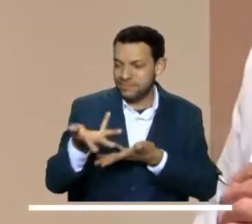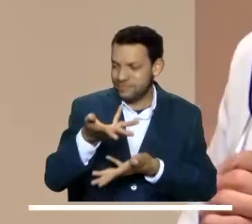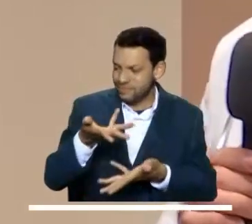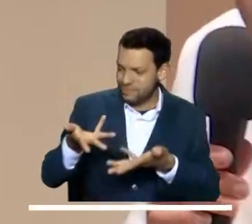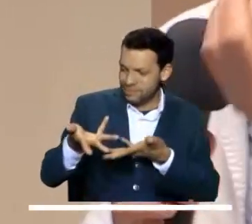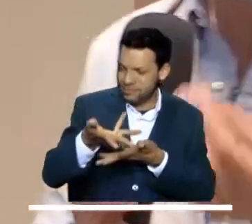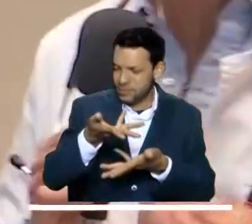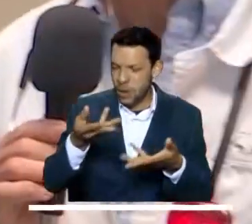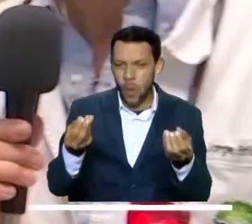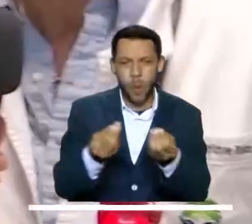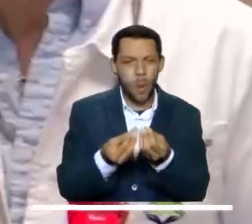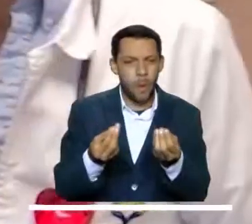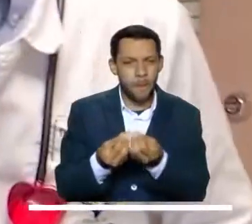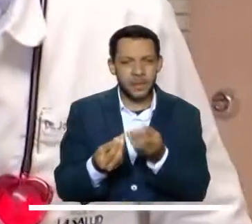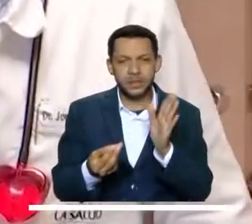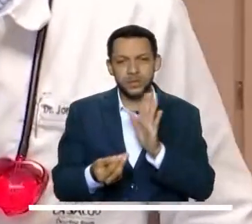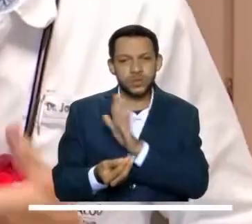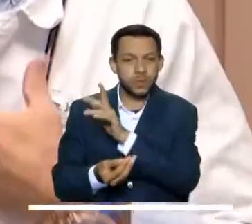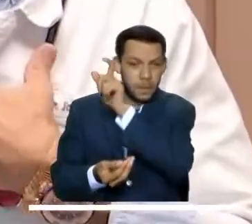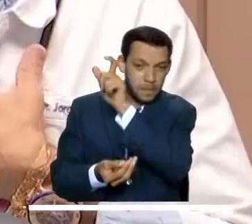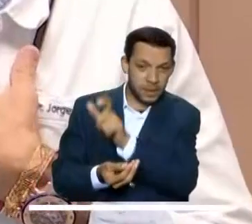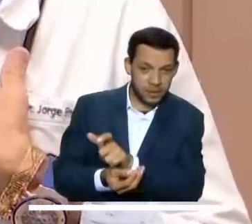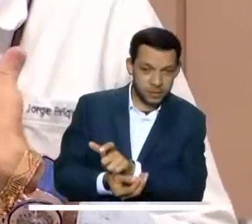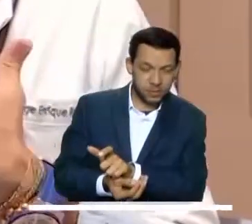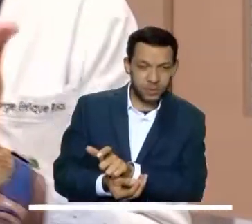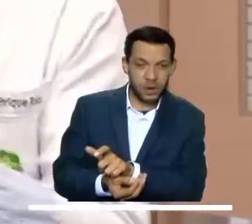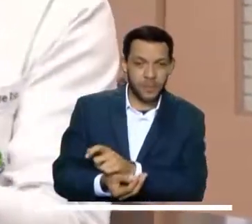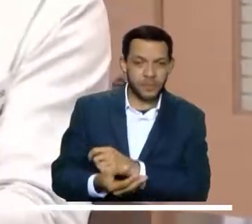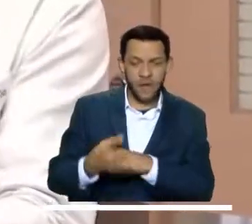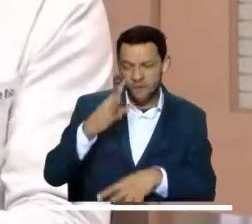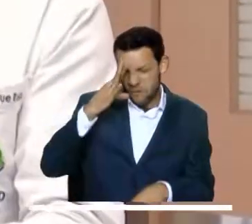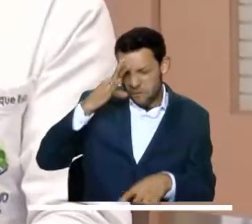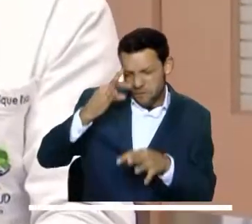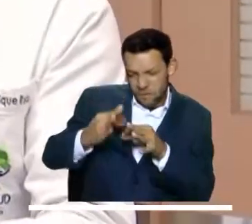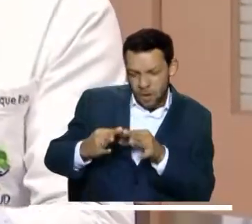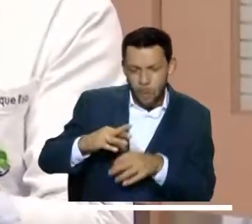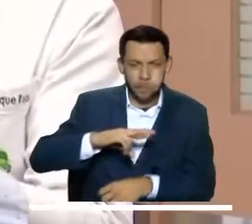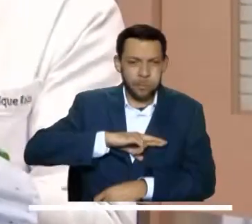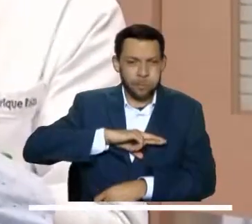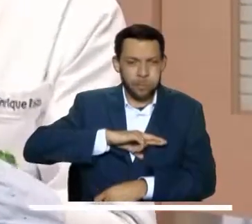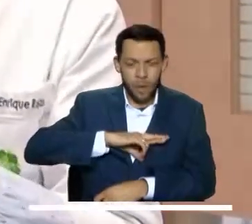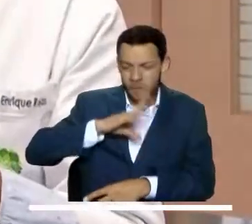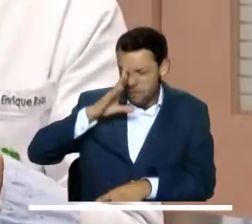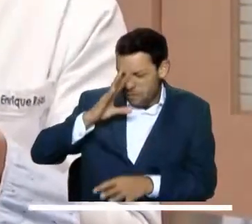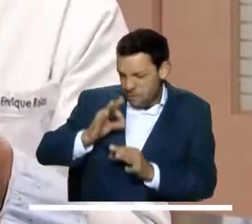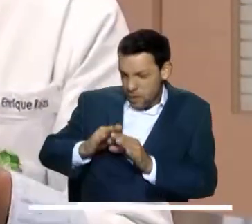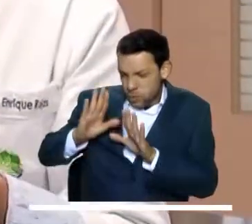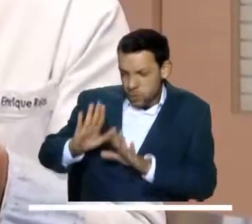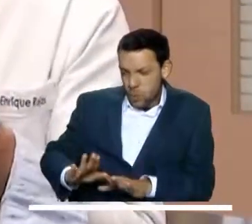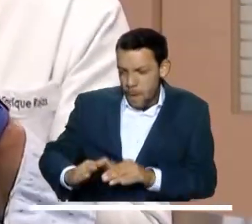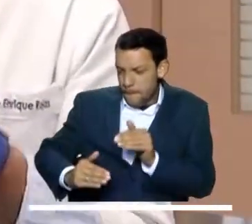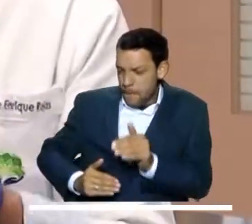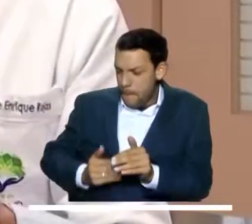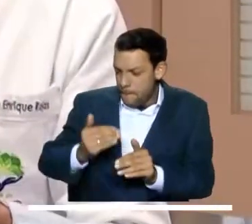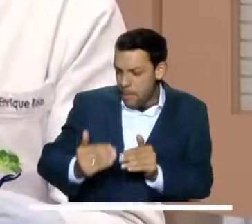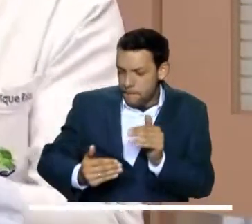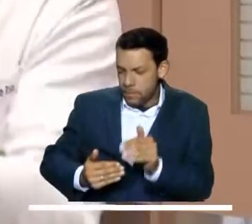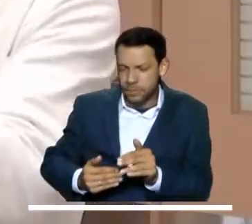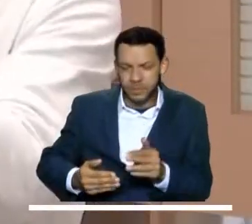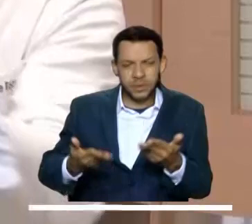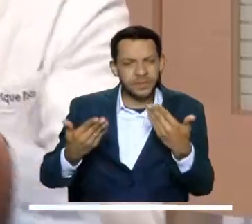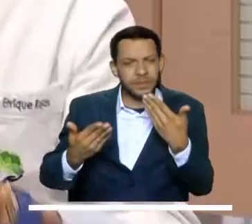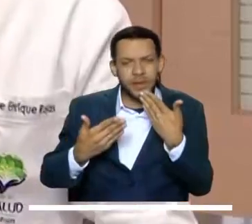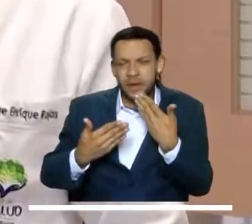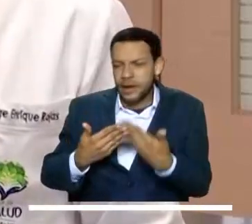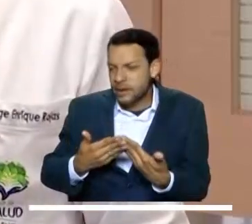colegas que siempre tienen esa parte espiritual en su corazón para hacer siempre un procedimiento casi que evoca y entrega